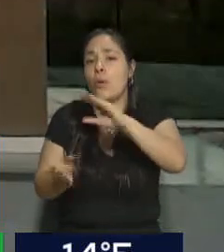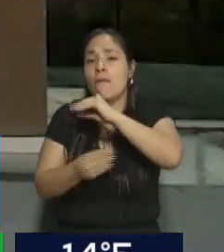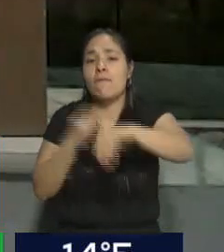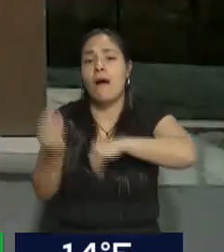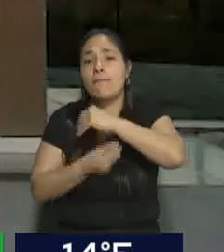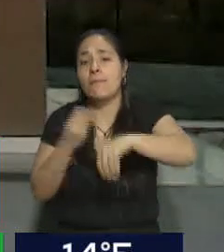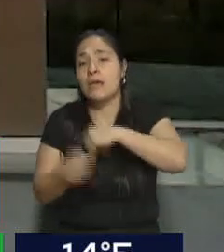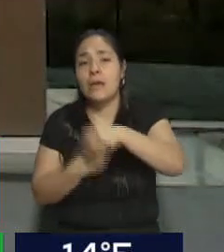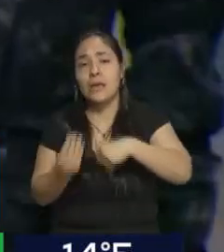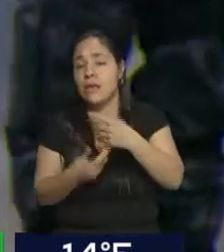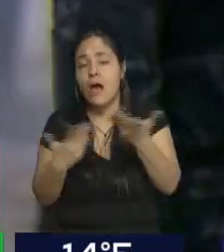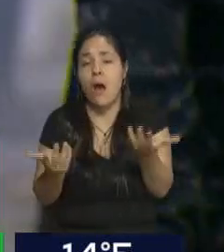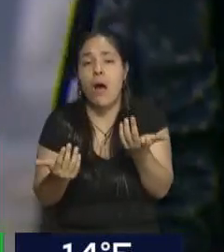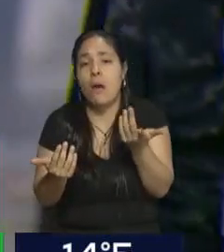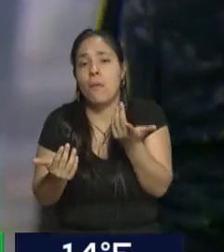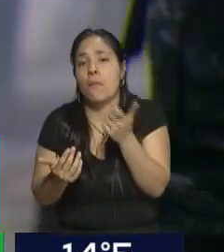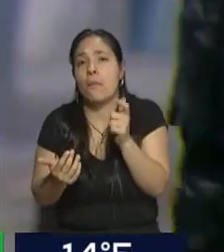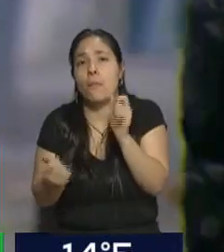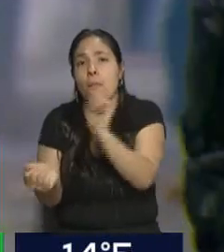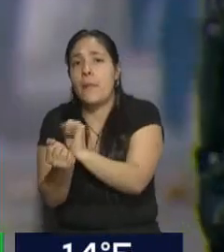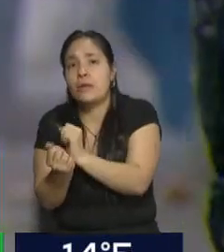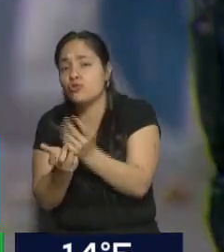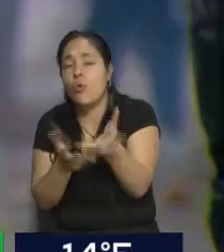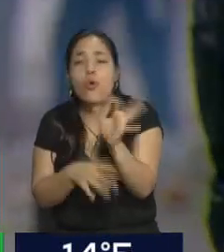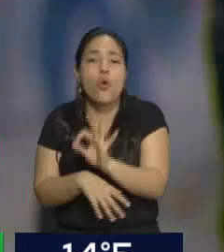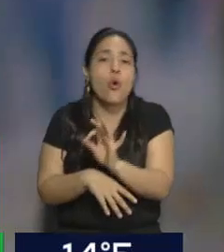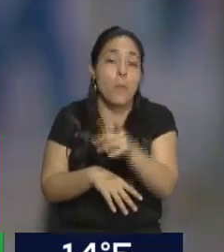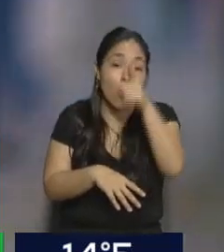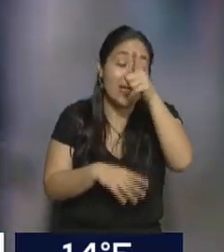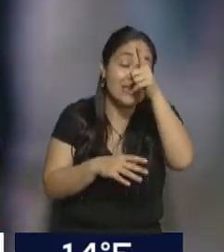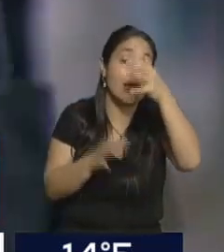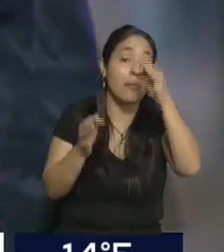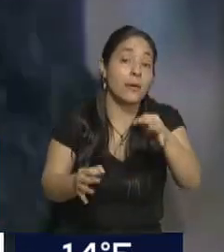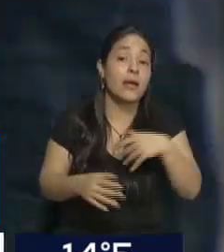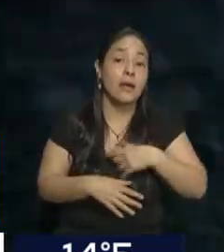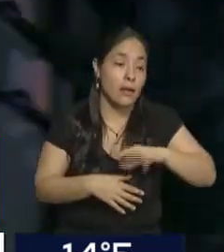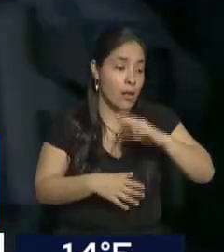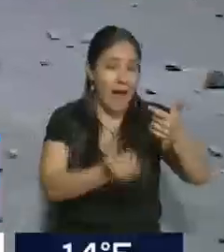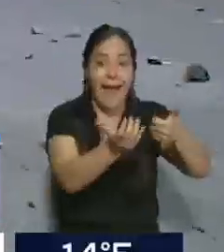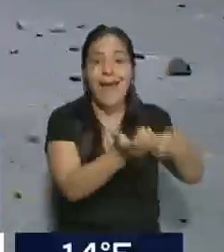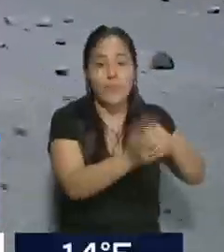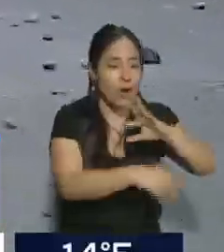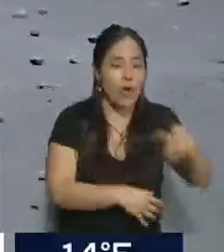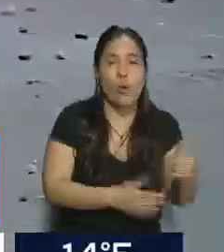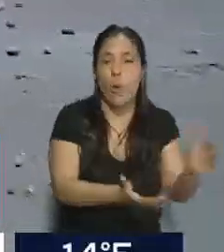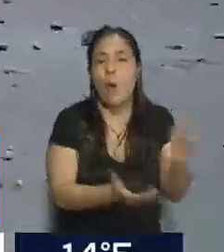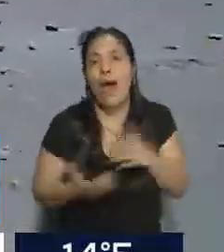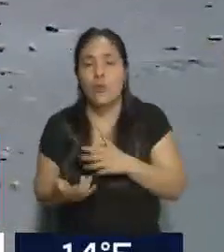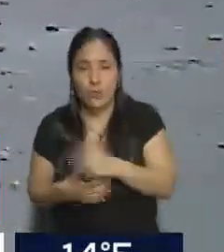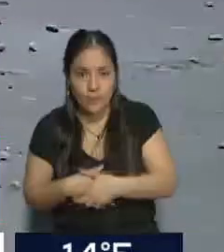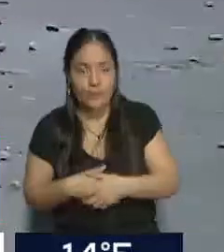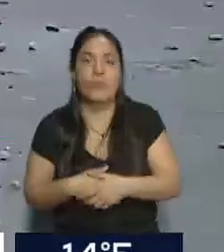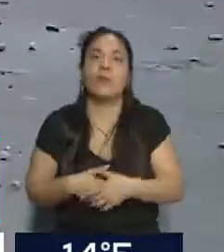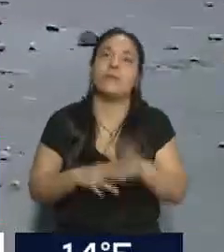estaba en algún proceso judicial o si fue algún propio efectivo policial que vaya uno a saber para qué se podría haber robado el arma en